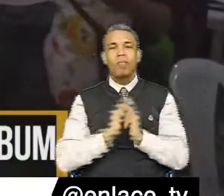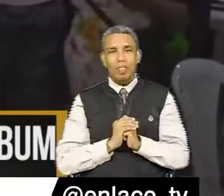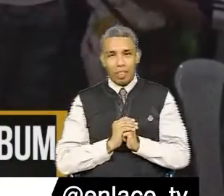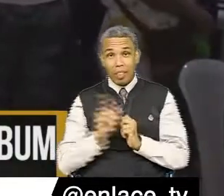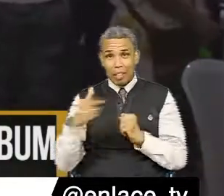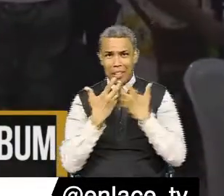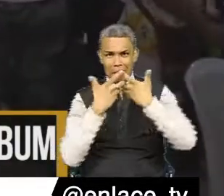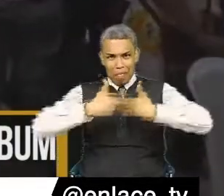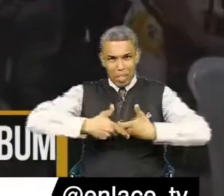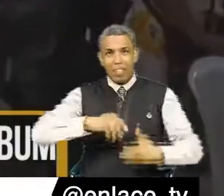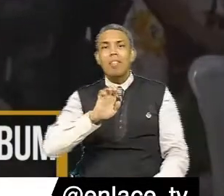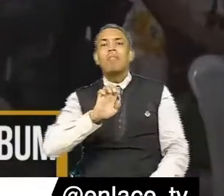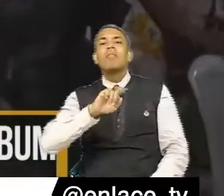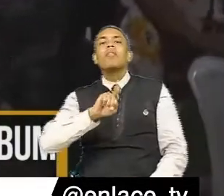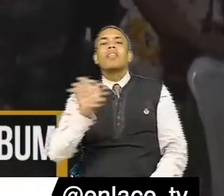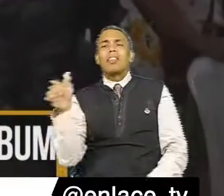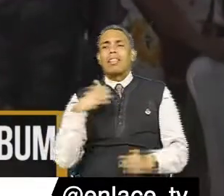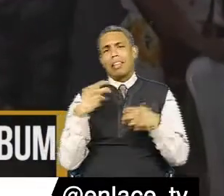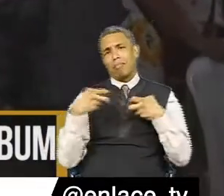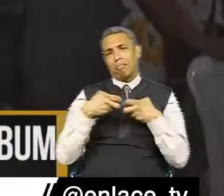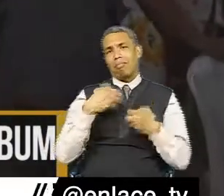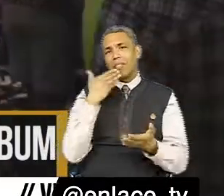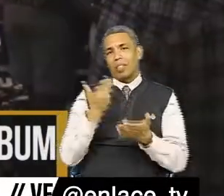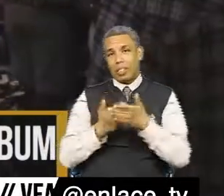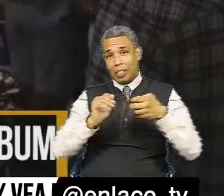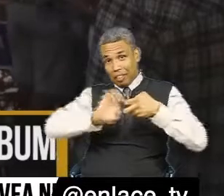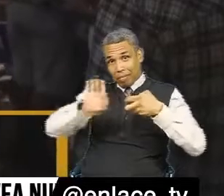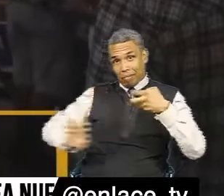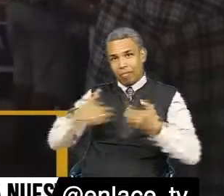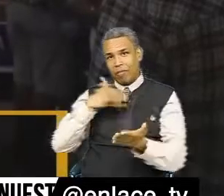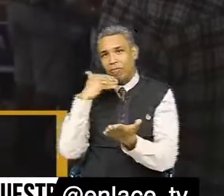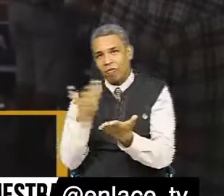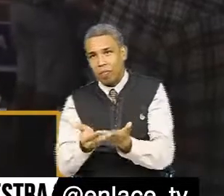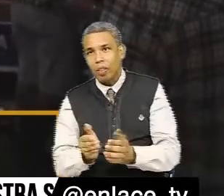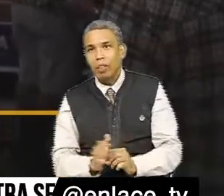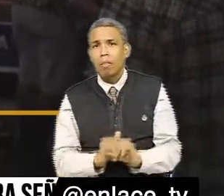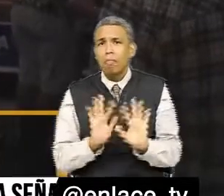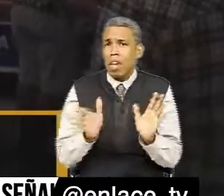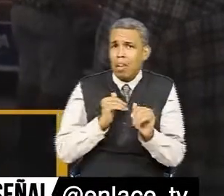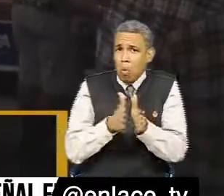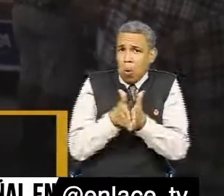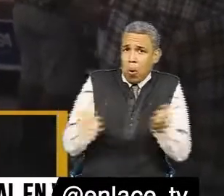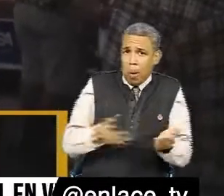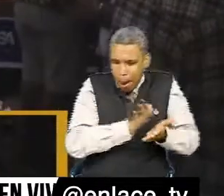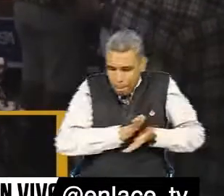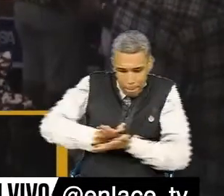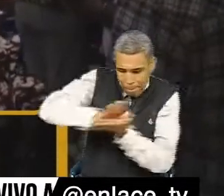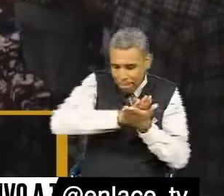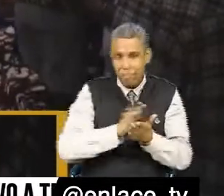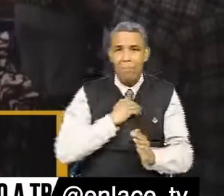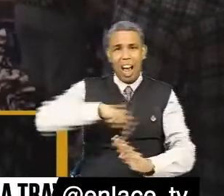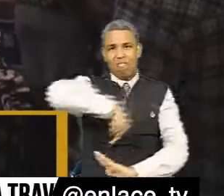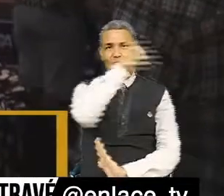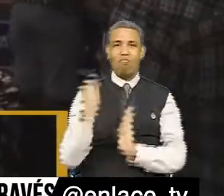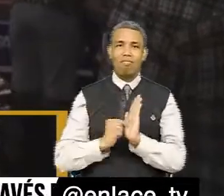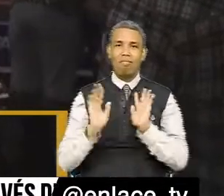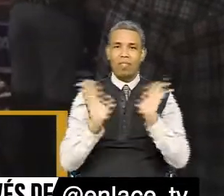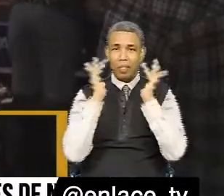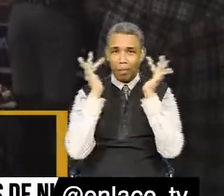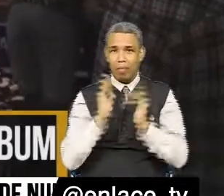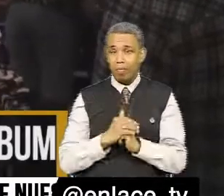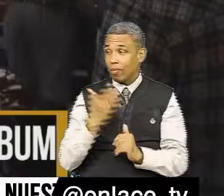que ya entonces completamente ya lo llene pues yo por lo menos hay en él algunos con las 11 gracias a la